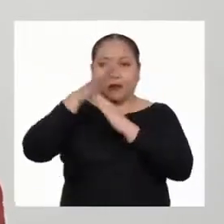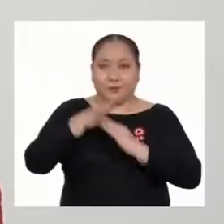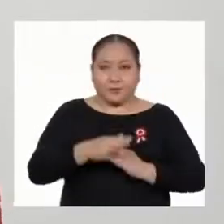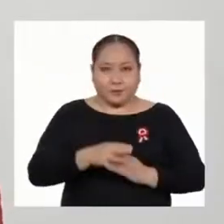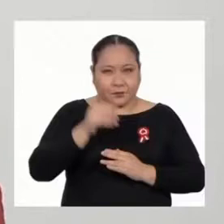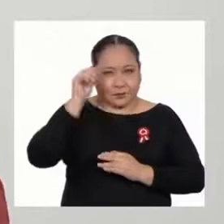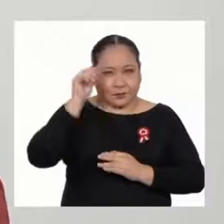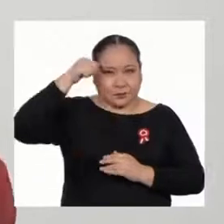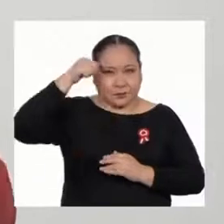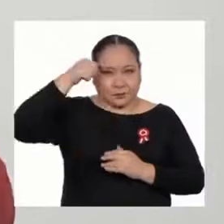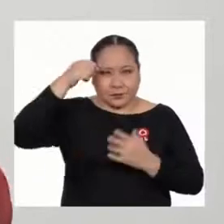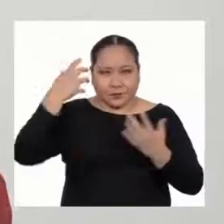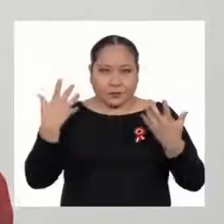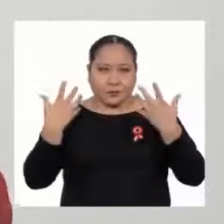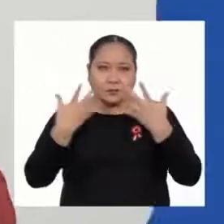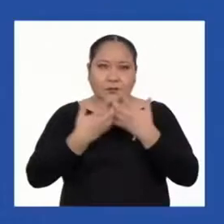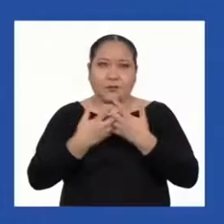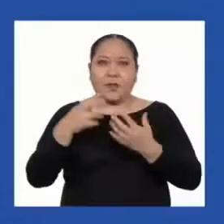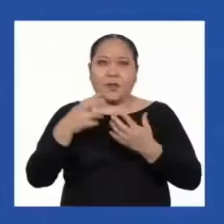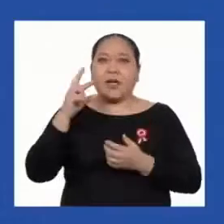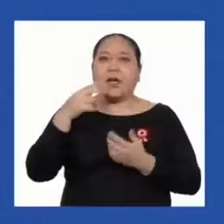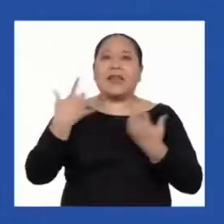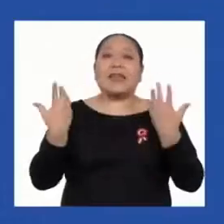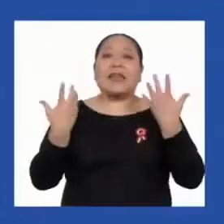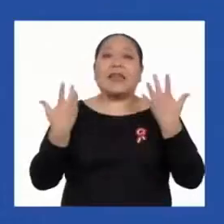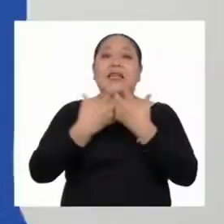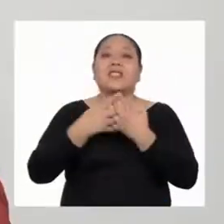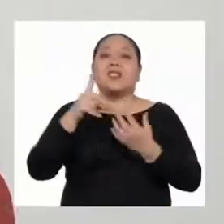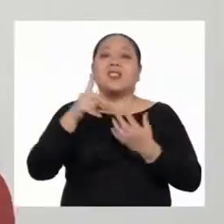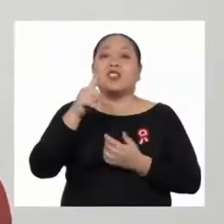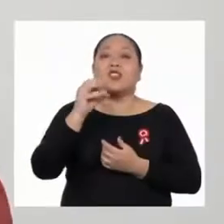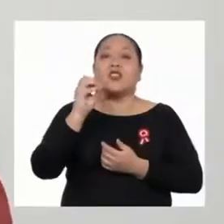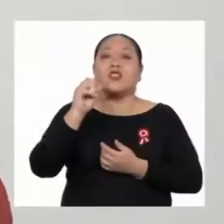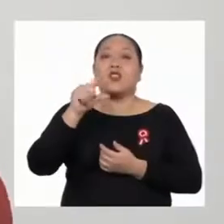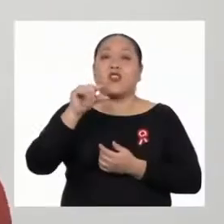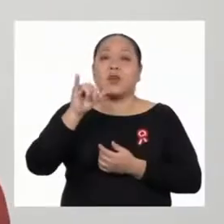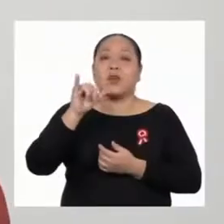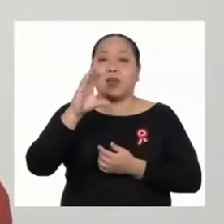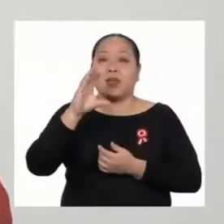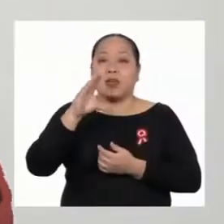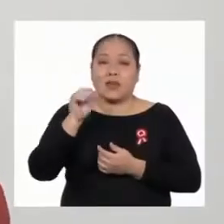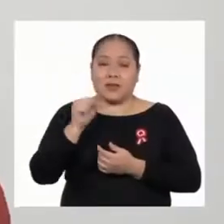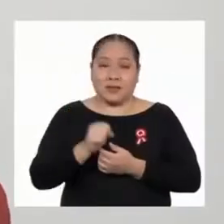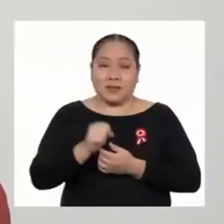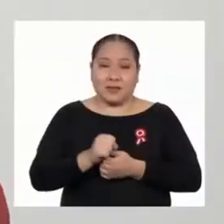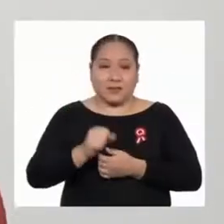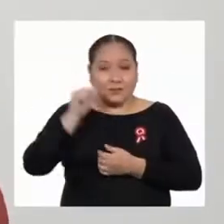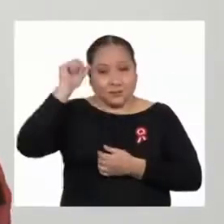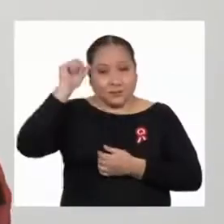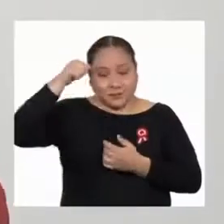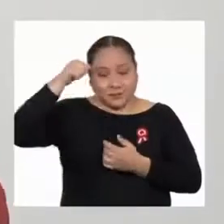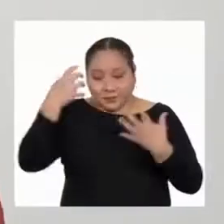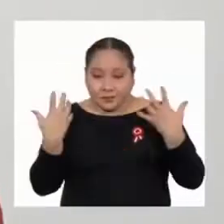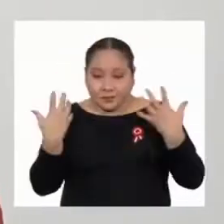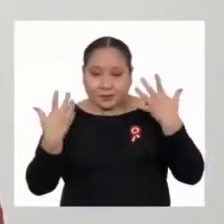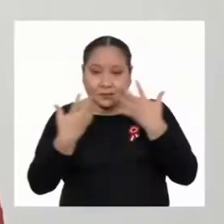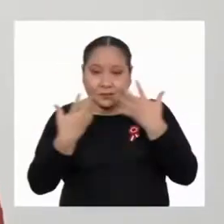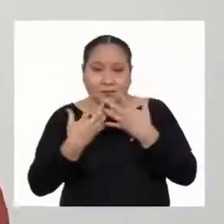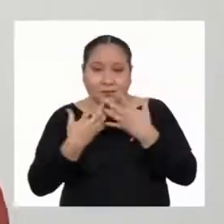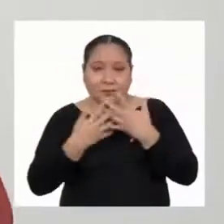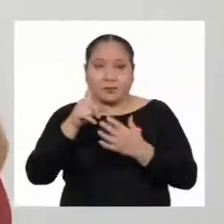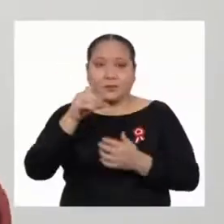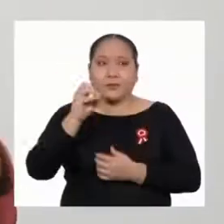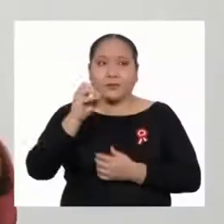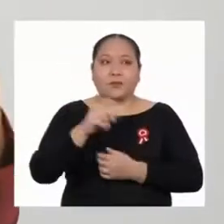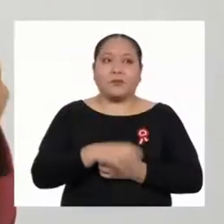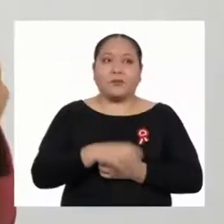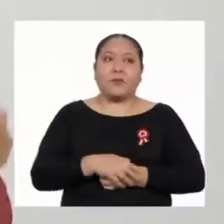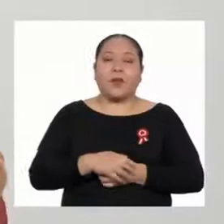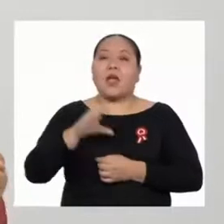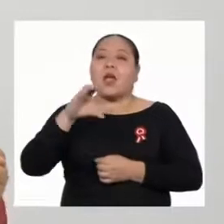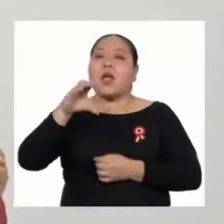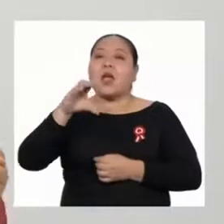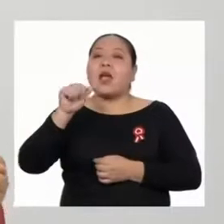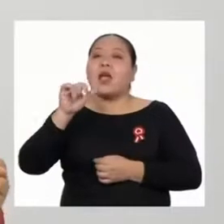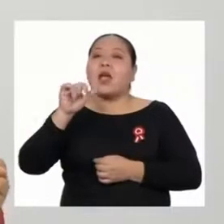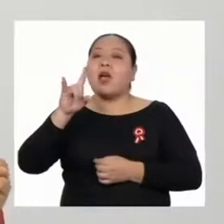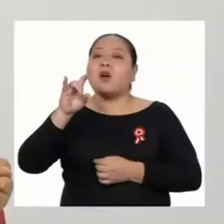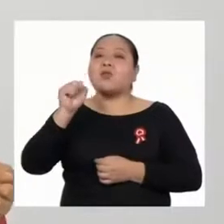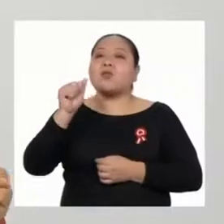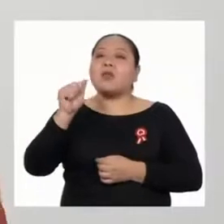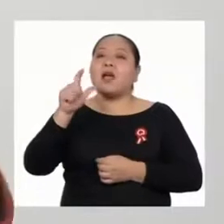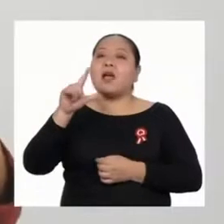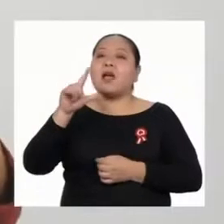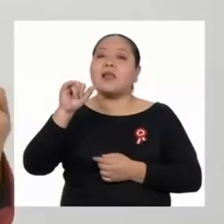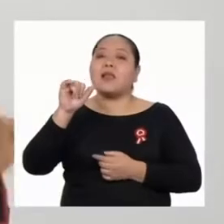las relaciones lógicas entre las ideas del párrafo? Recordemos que existen relaciones lógicas de causalidad, problema,